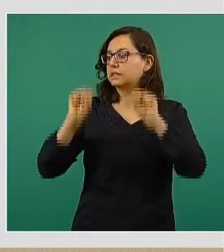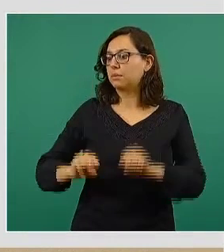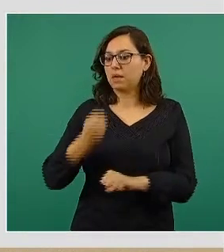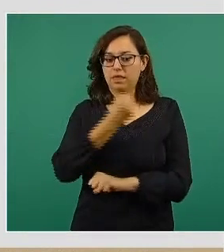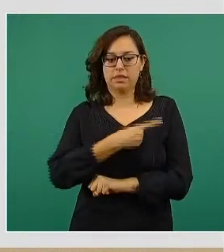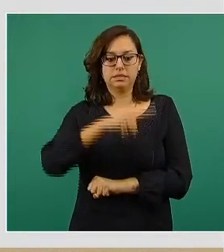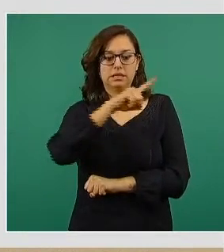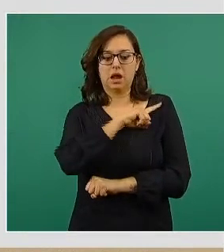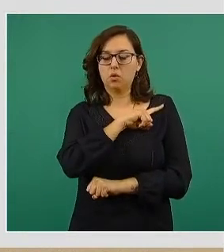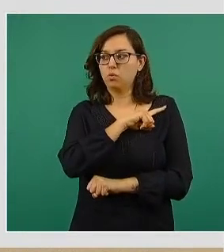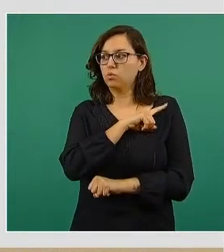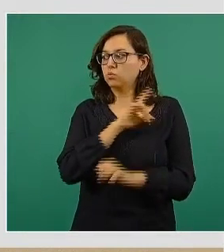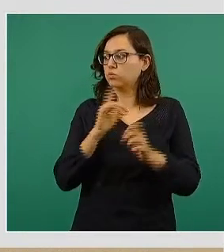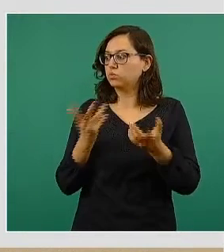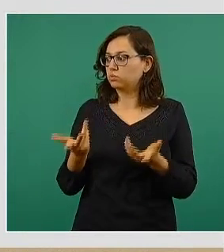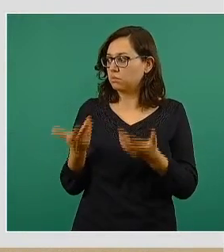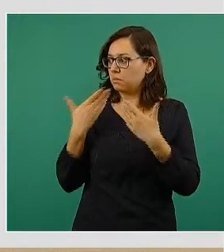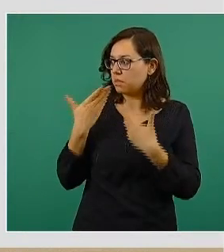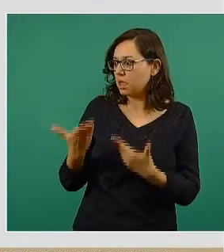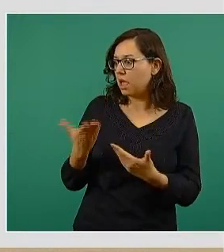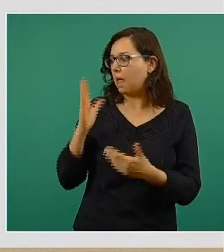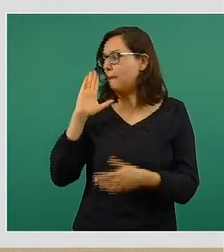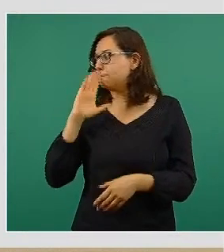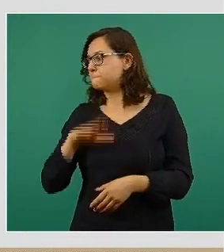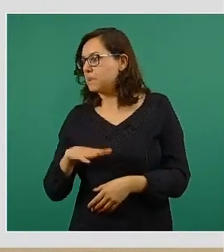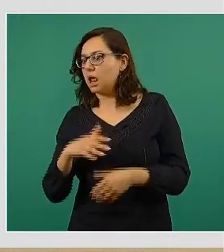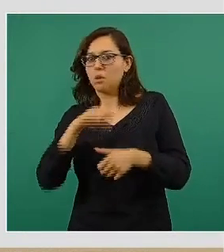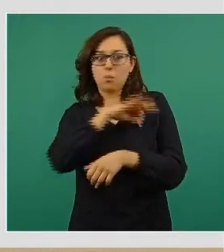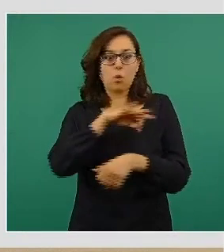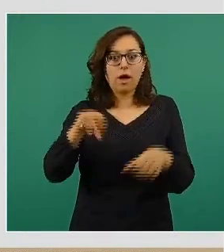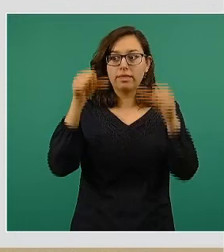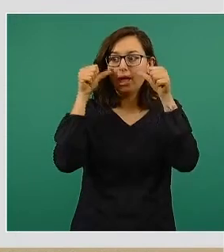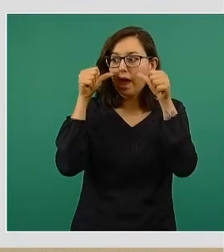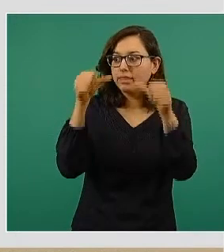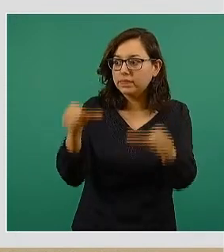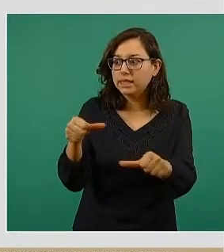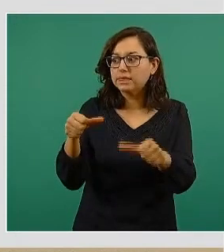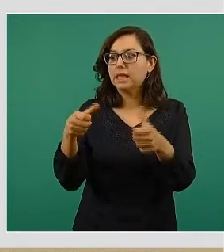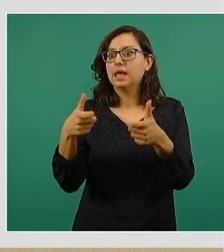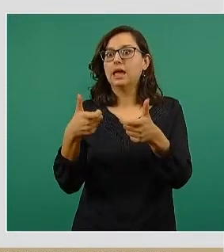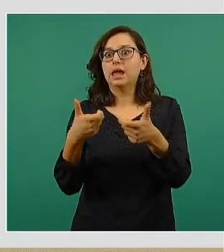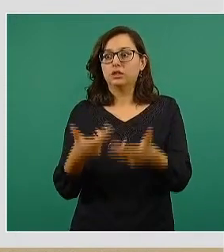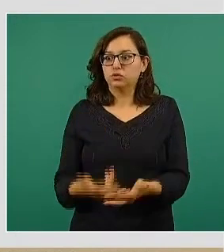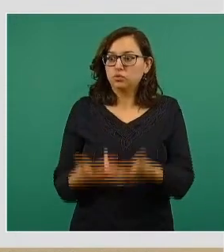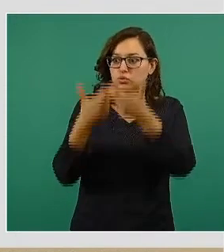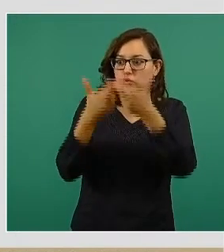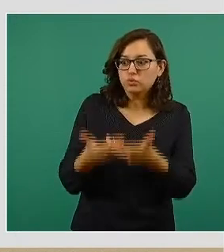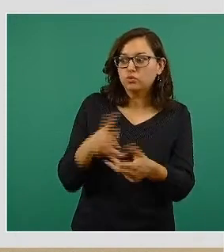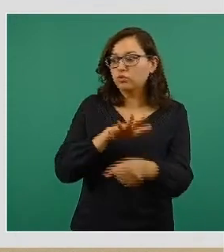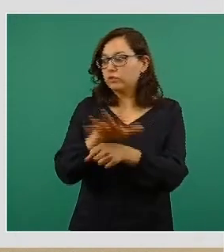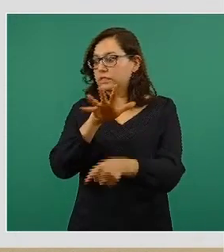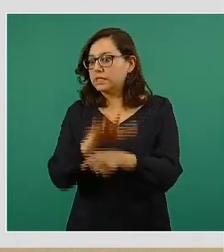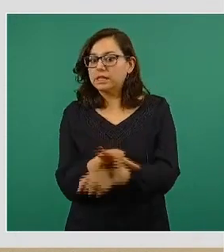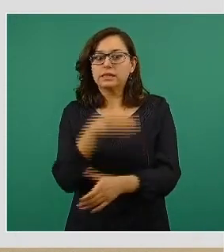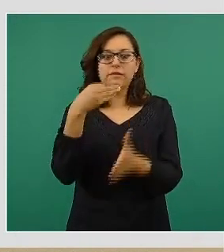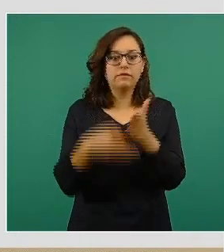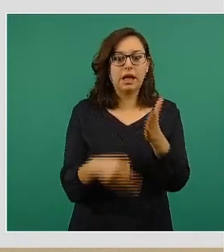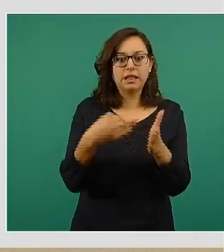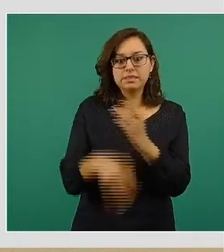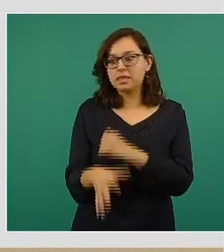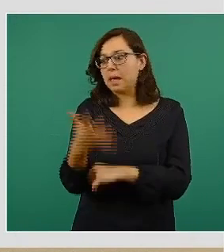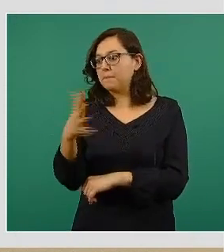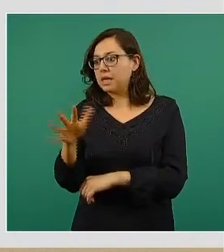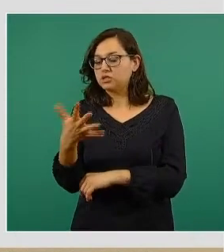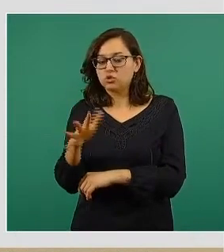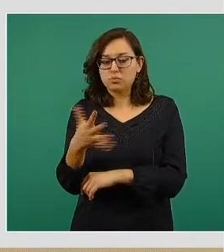tanto nuestra capacidad de responder si era mala, era buena, estábamos más o menos, pero entonces ¿qué